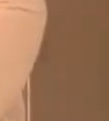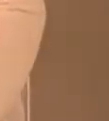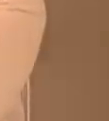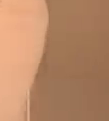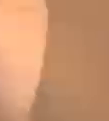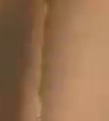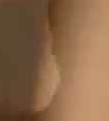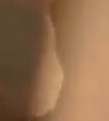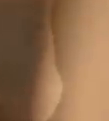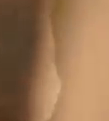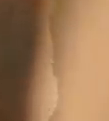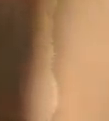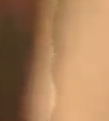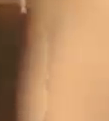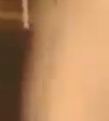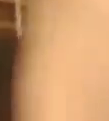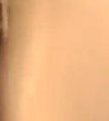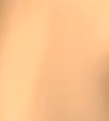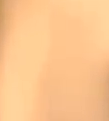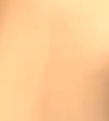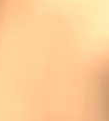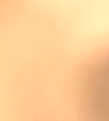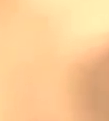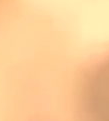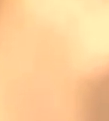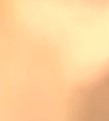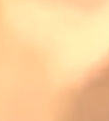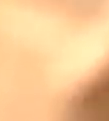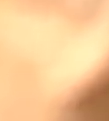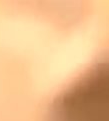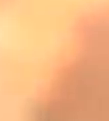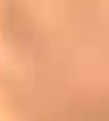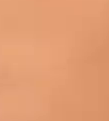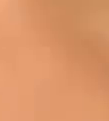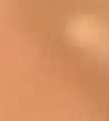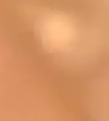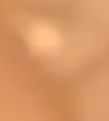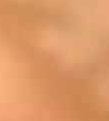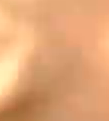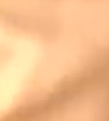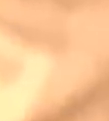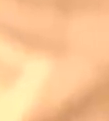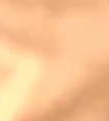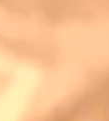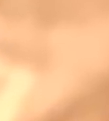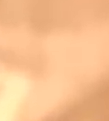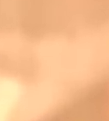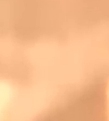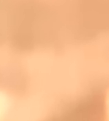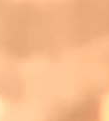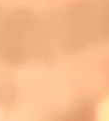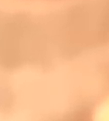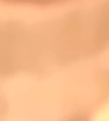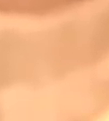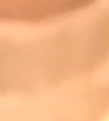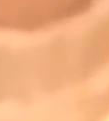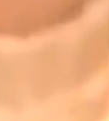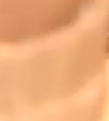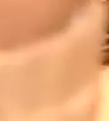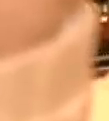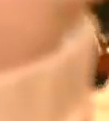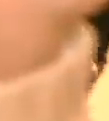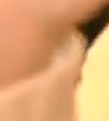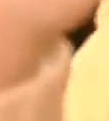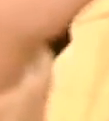Pero hay que escoger un bando, no lo digo por chantaje, no me quieran obligado.